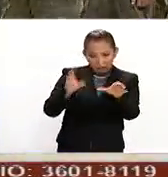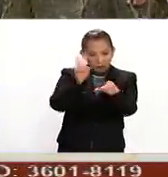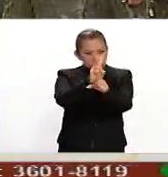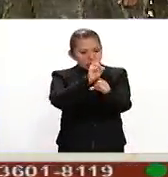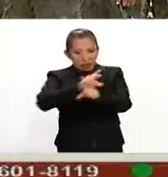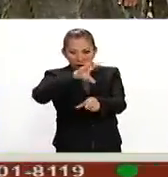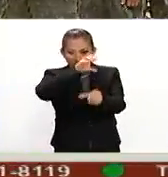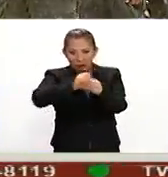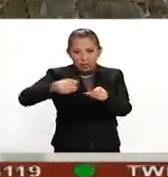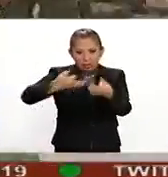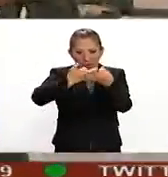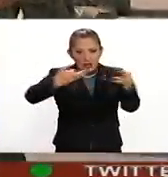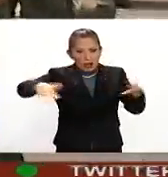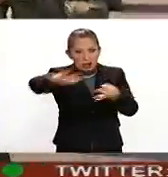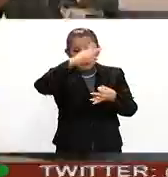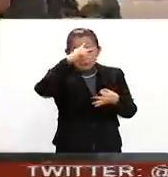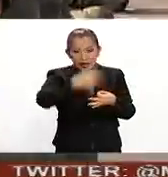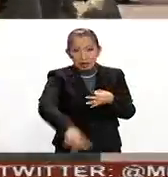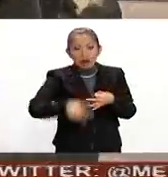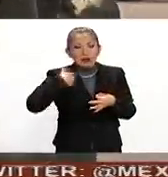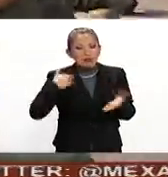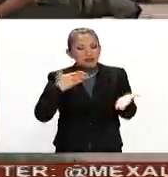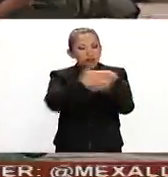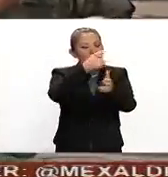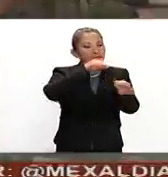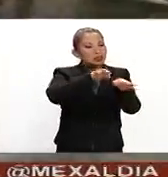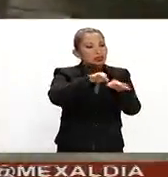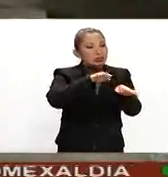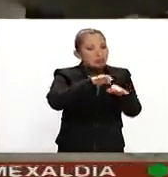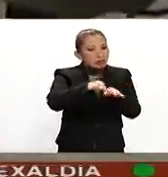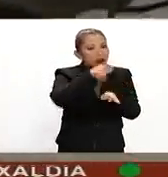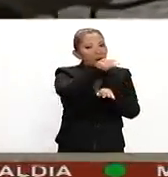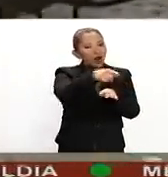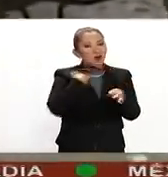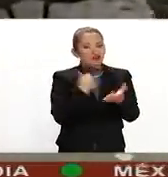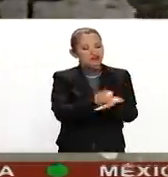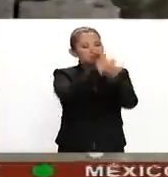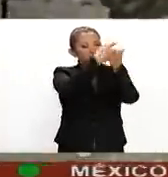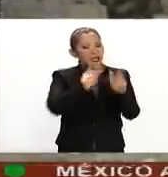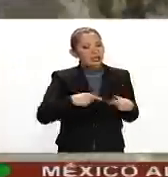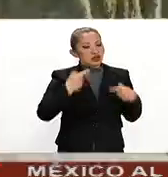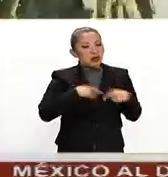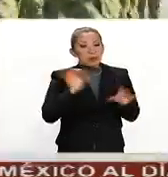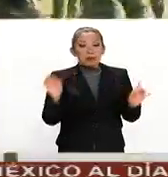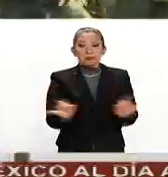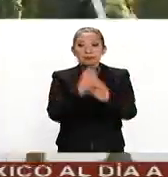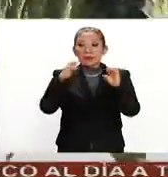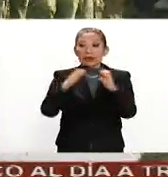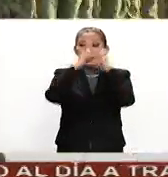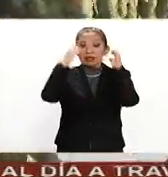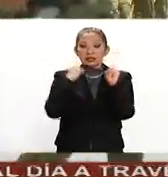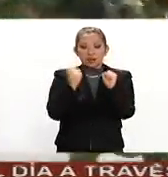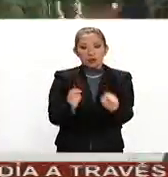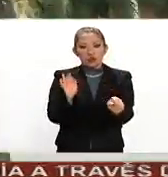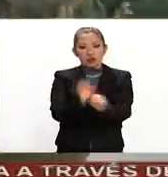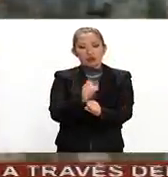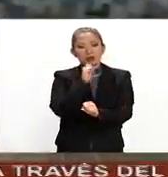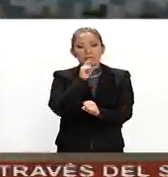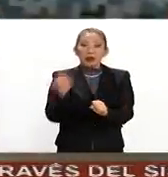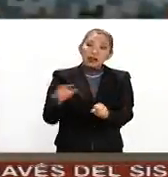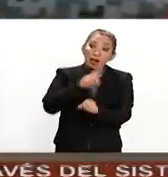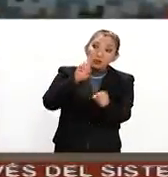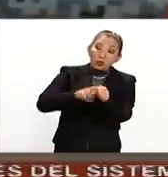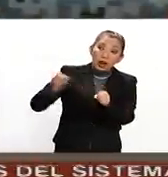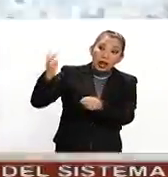la integridad del territorio nacional e incursiona en tareas de carácter civil para poder enfrentar graves situaciones de seguridad y por